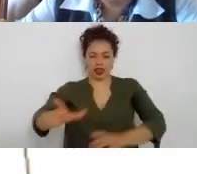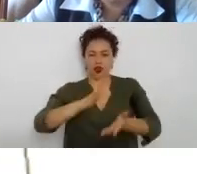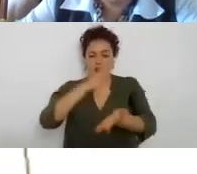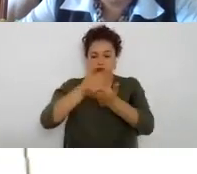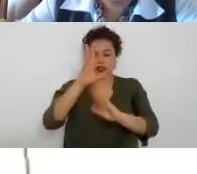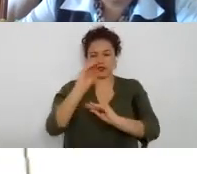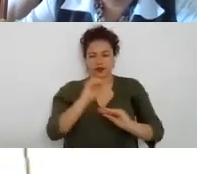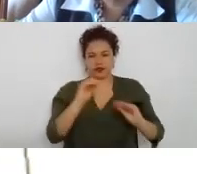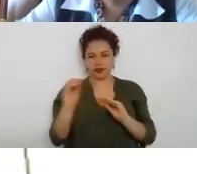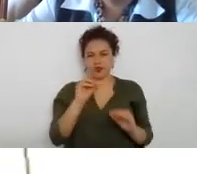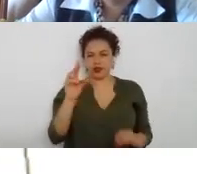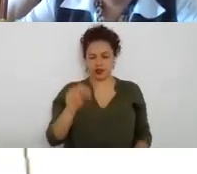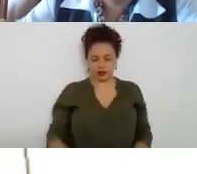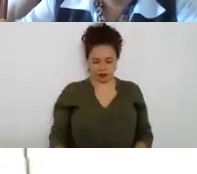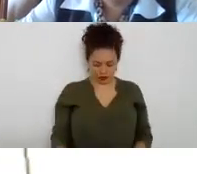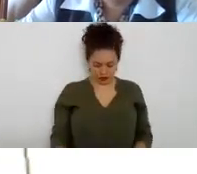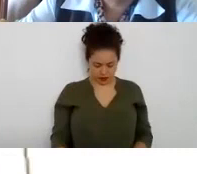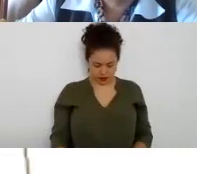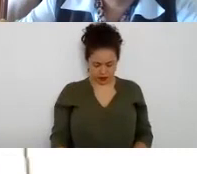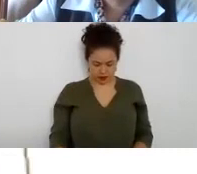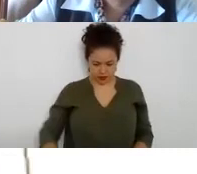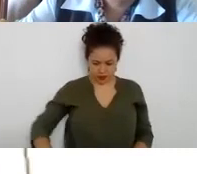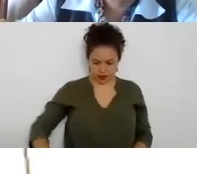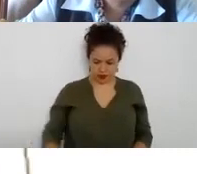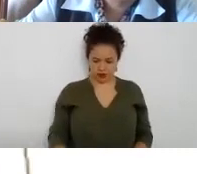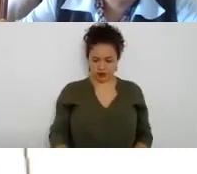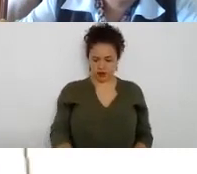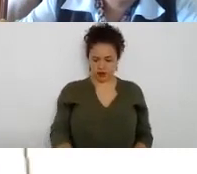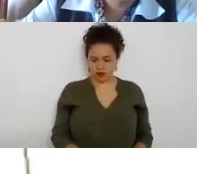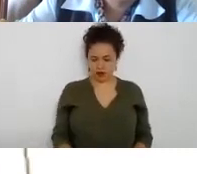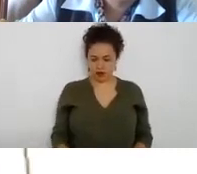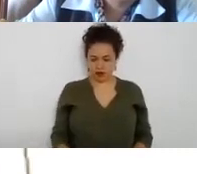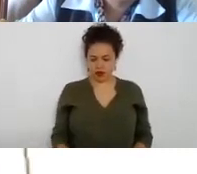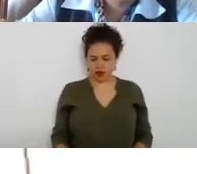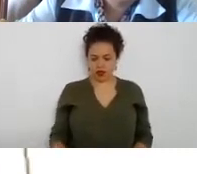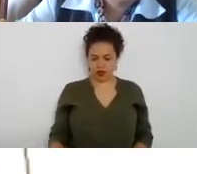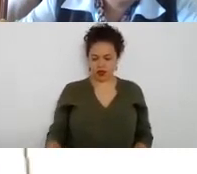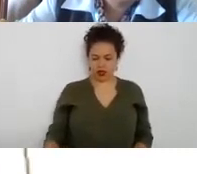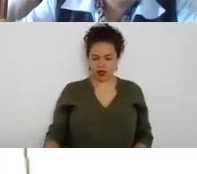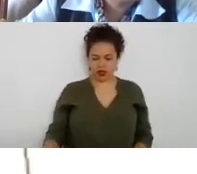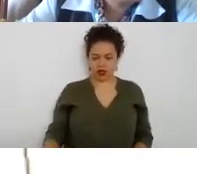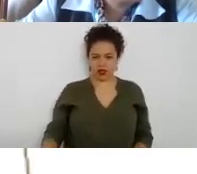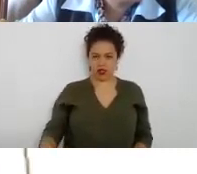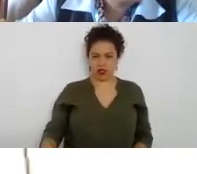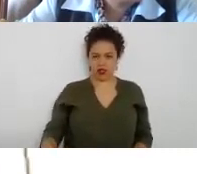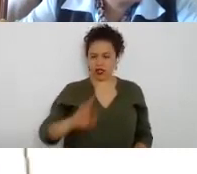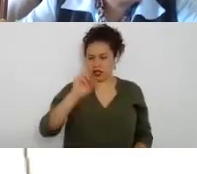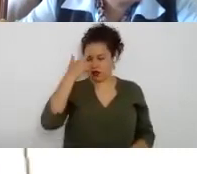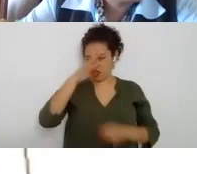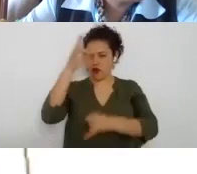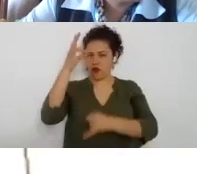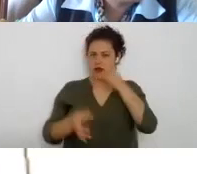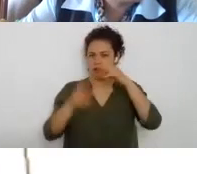acuerdo? Sí. Muy bien. Y recordarán que en qué parte nos habíamos quedado en la última parte para cerrar